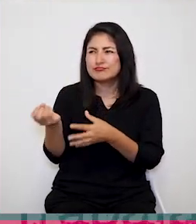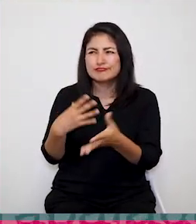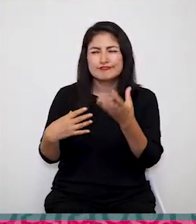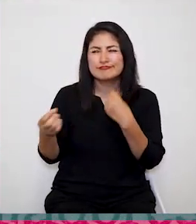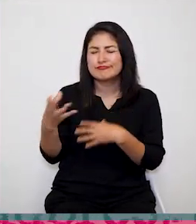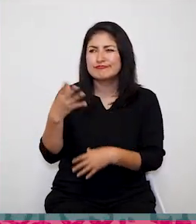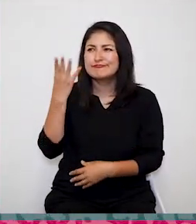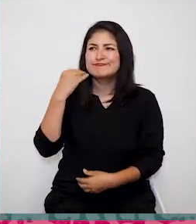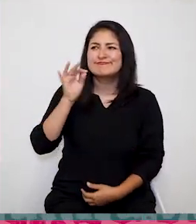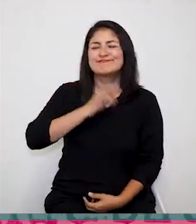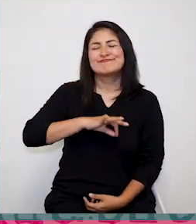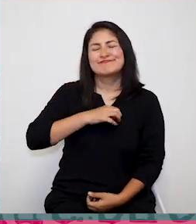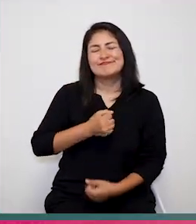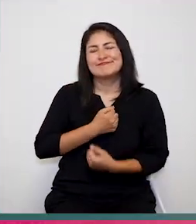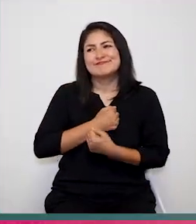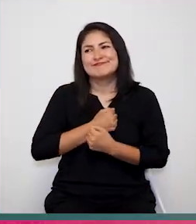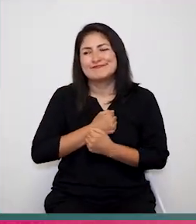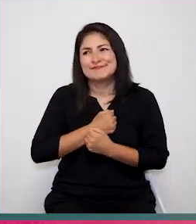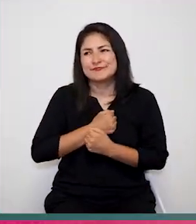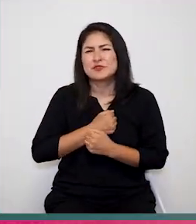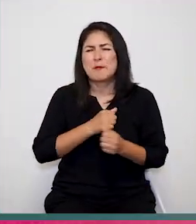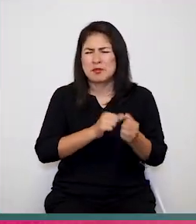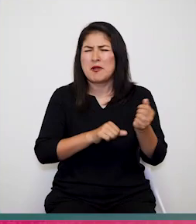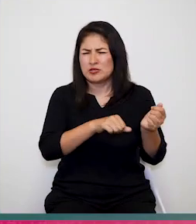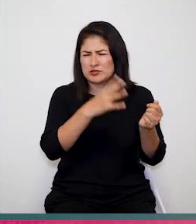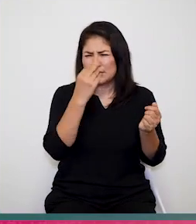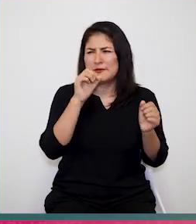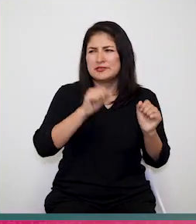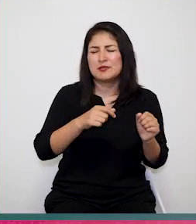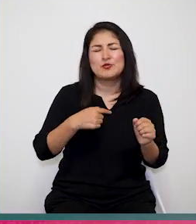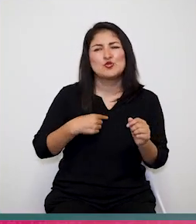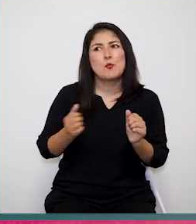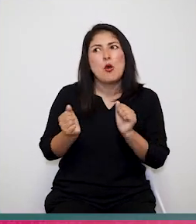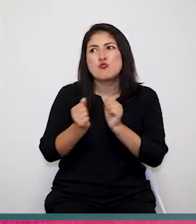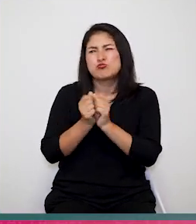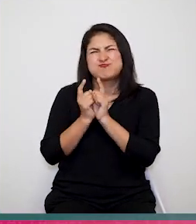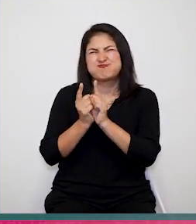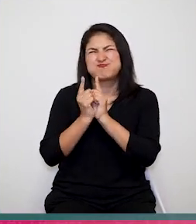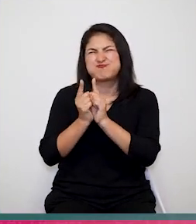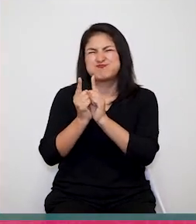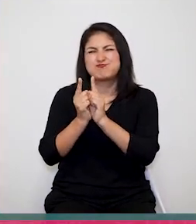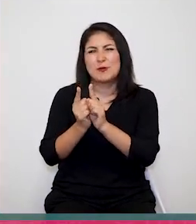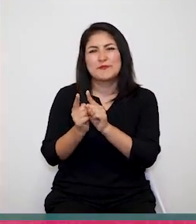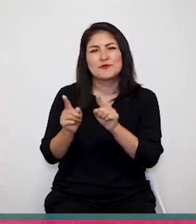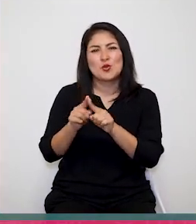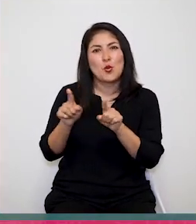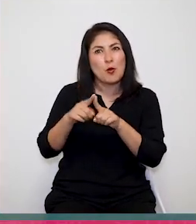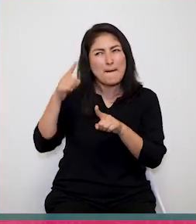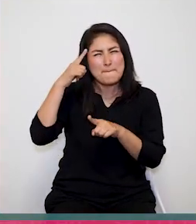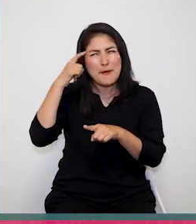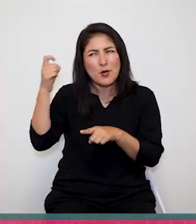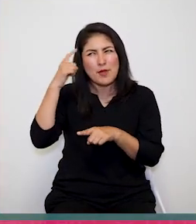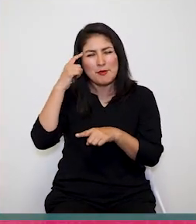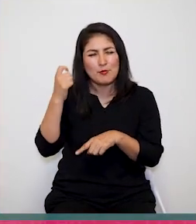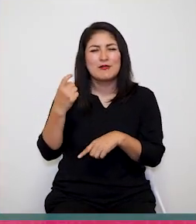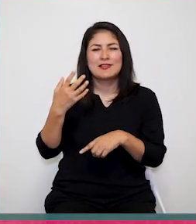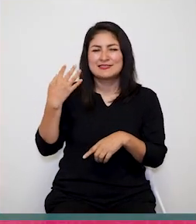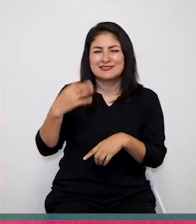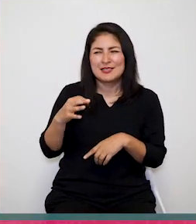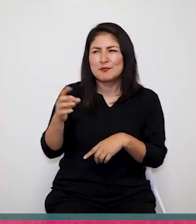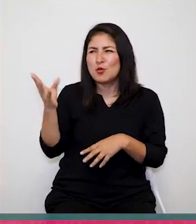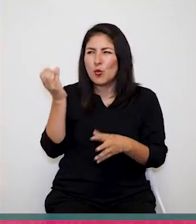historia que mis demás hermanos. Algo sabrían, pero yo era ojos y oídos. Y como tengo dos discos duros,